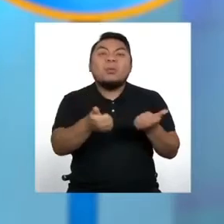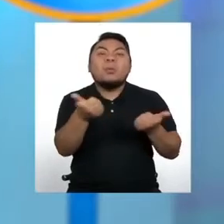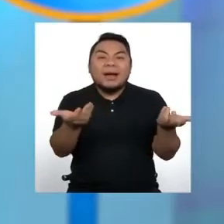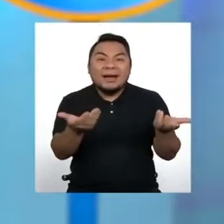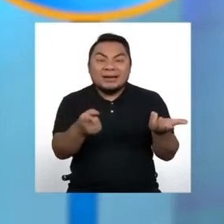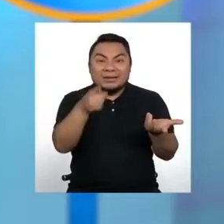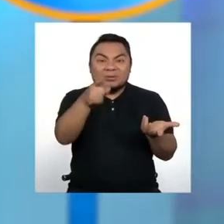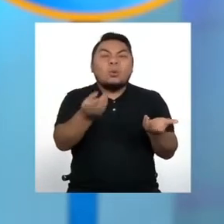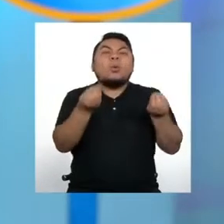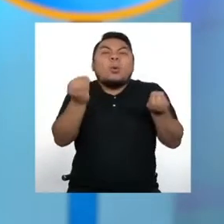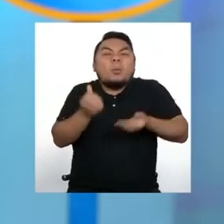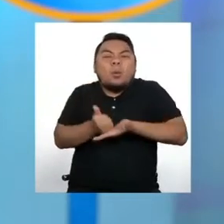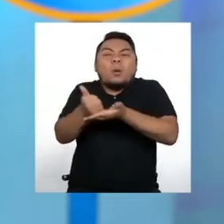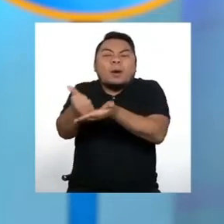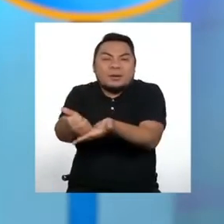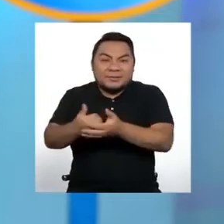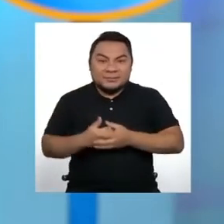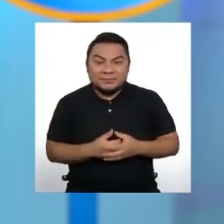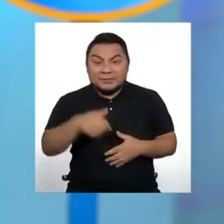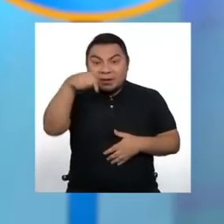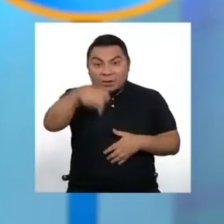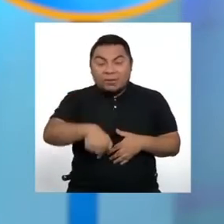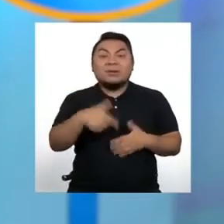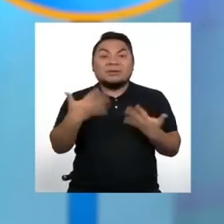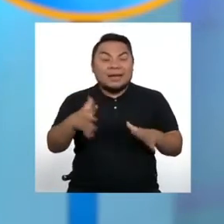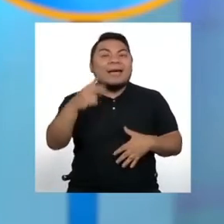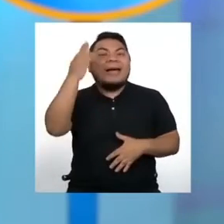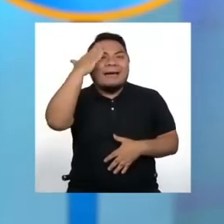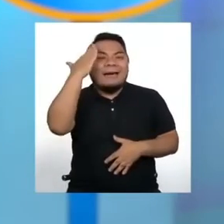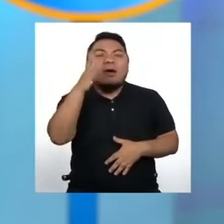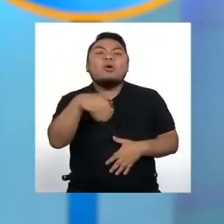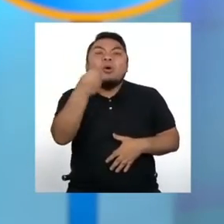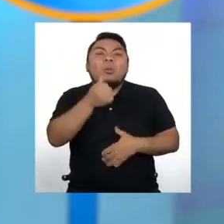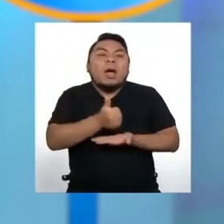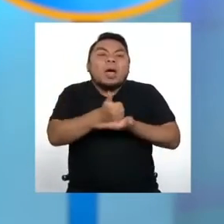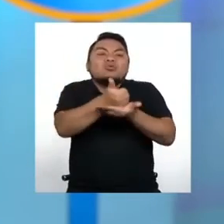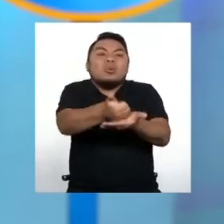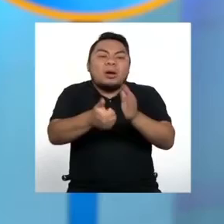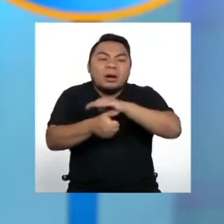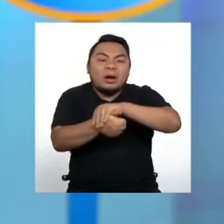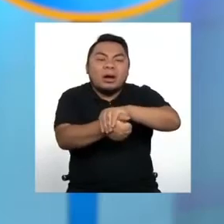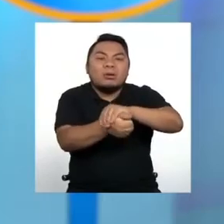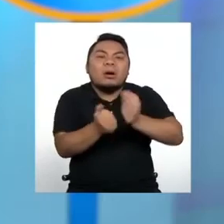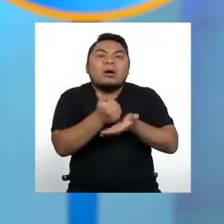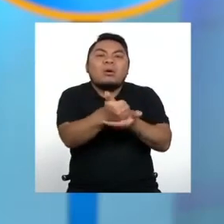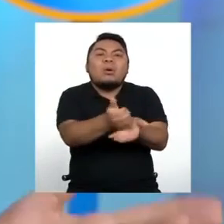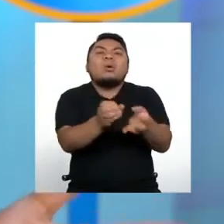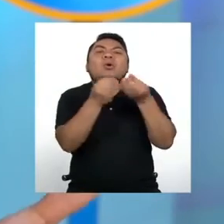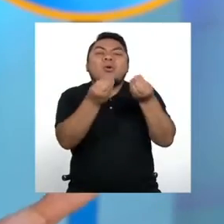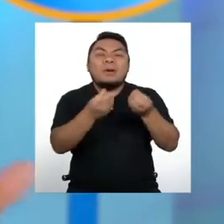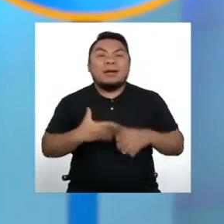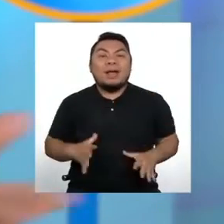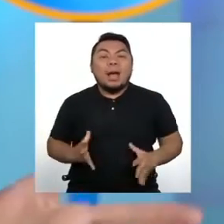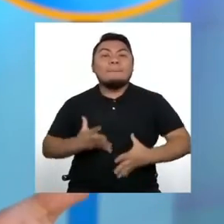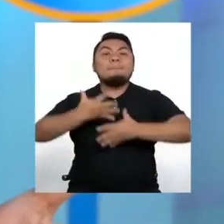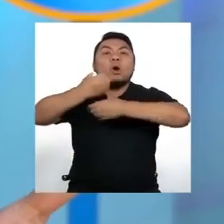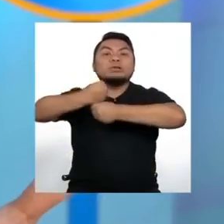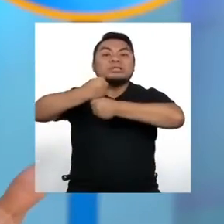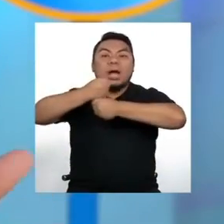especiales asociadas a discapacidad o en riesgo de adquirirla. El tema de hoy...